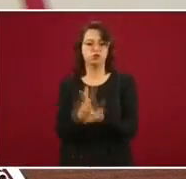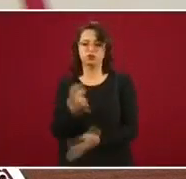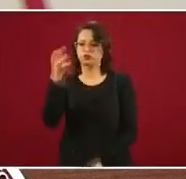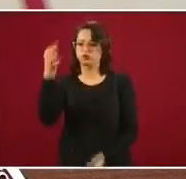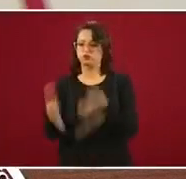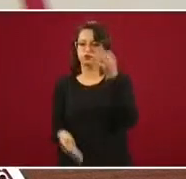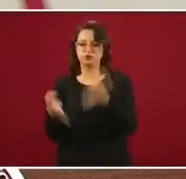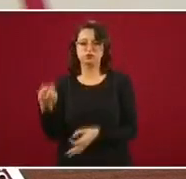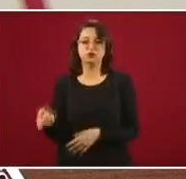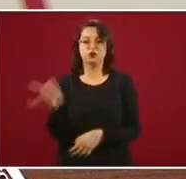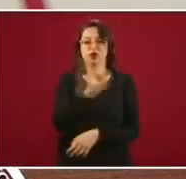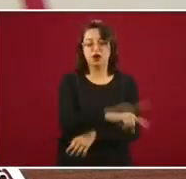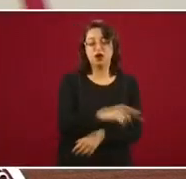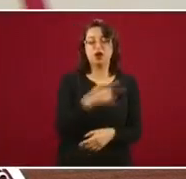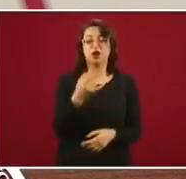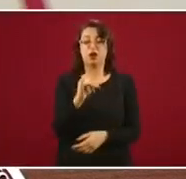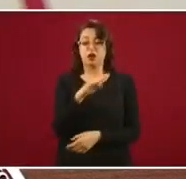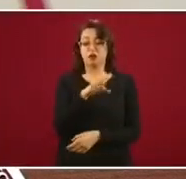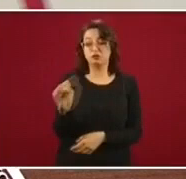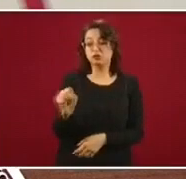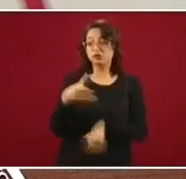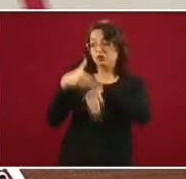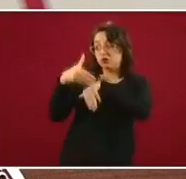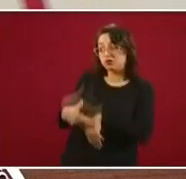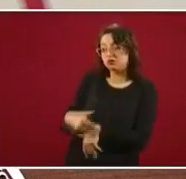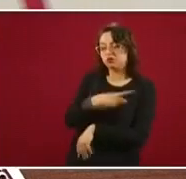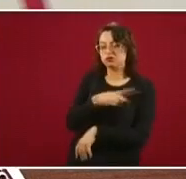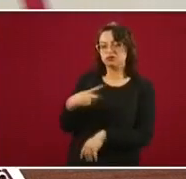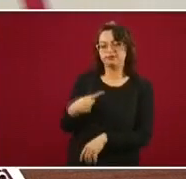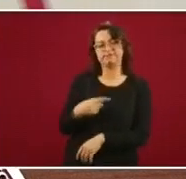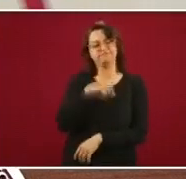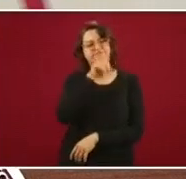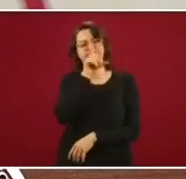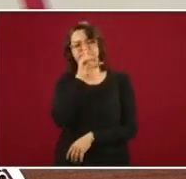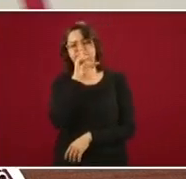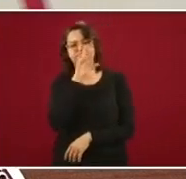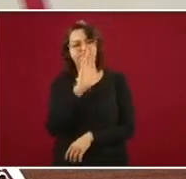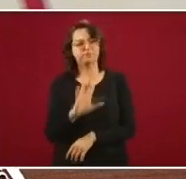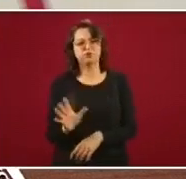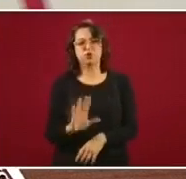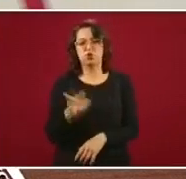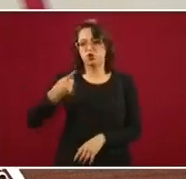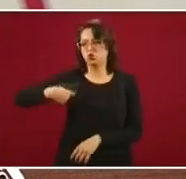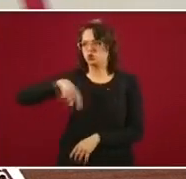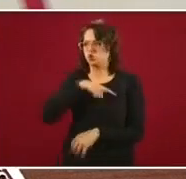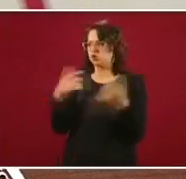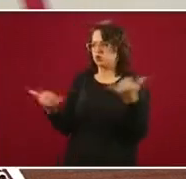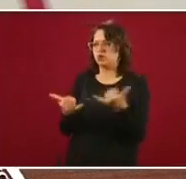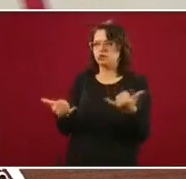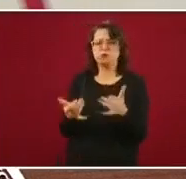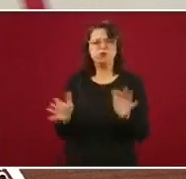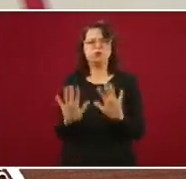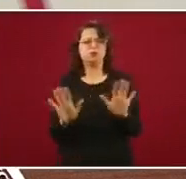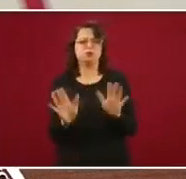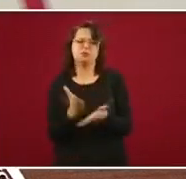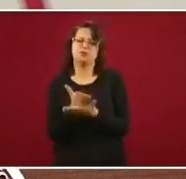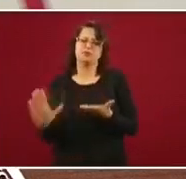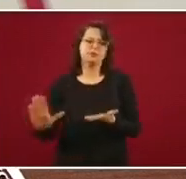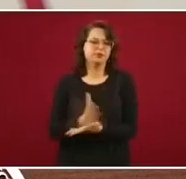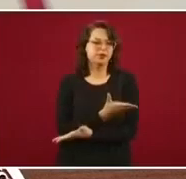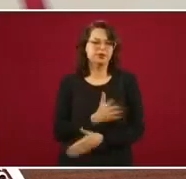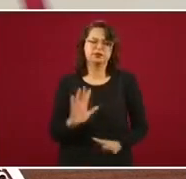del Seguro Social, es decir, no es de aplicación obligatoria. No significa esto que estemos en un desacato, ni mucho menos, simplemente